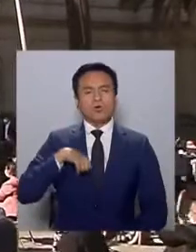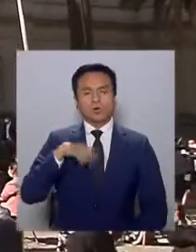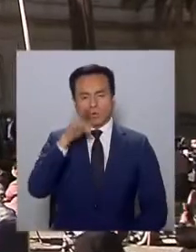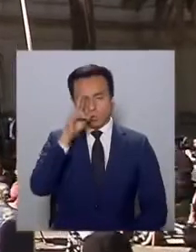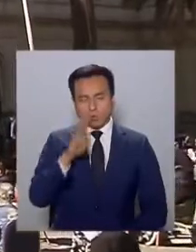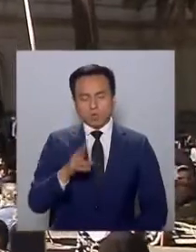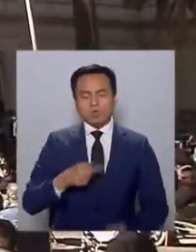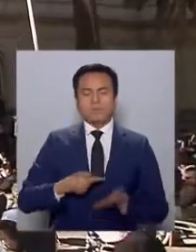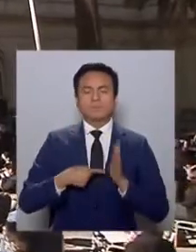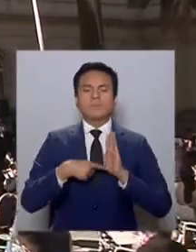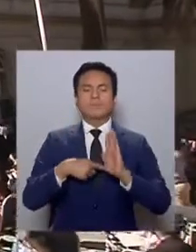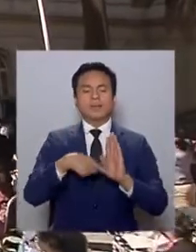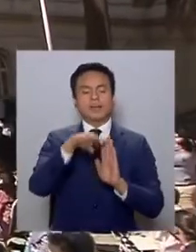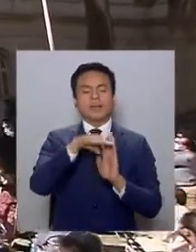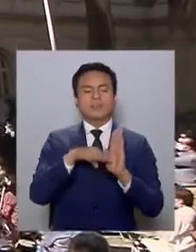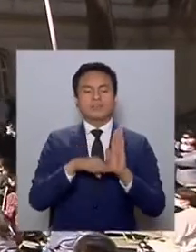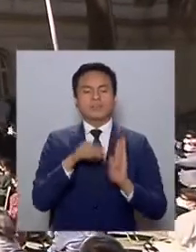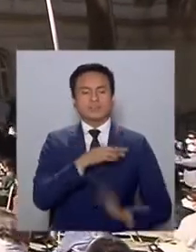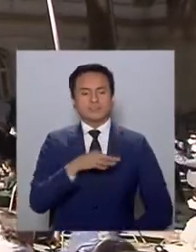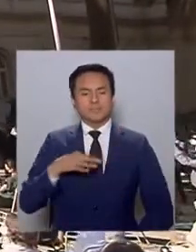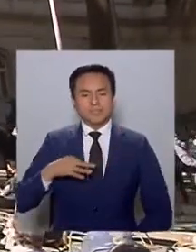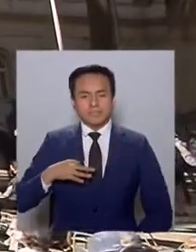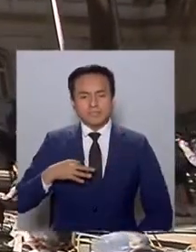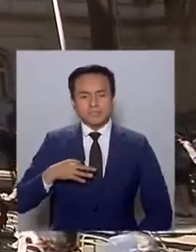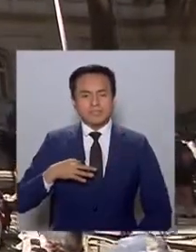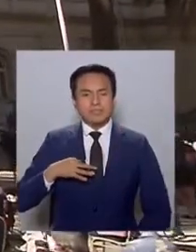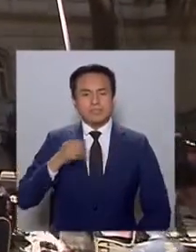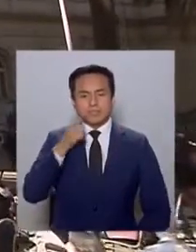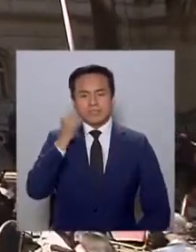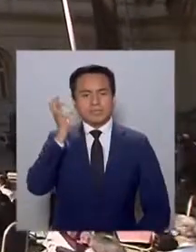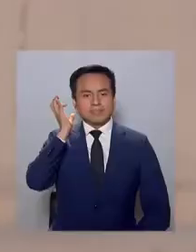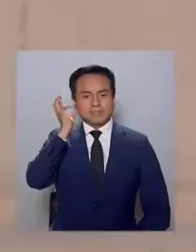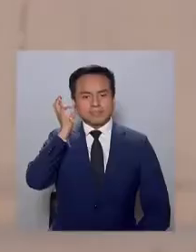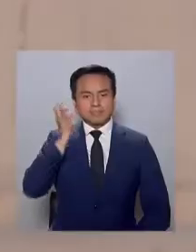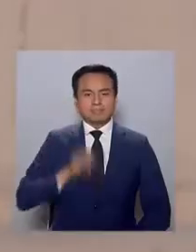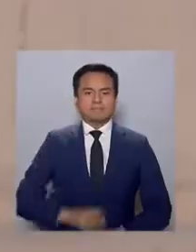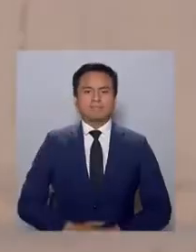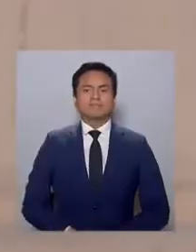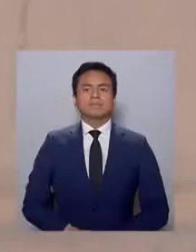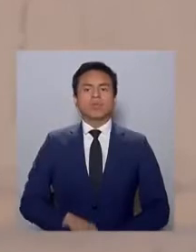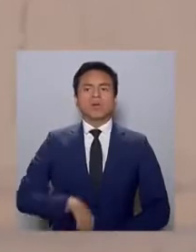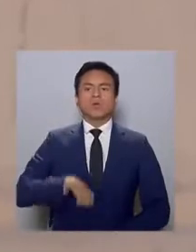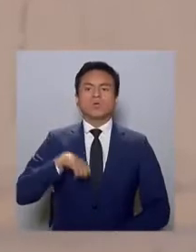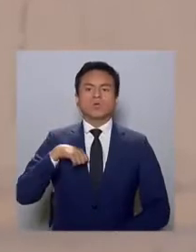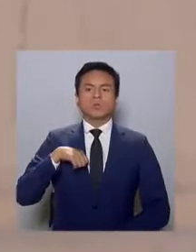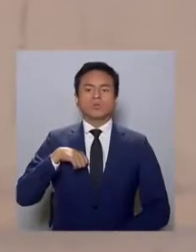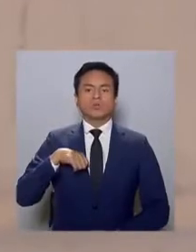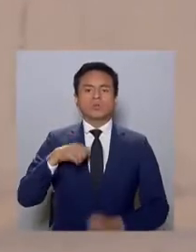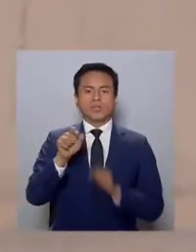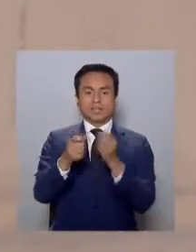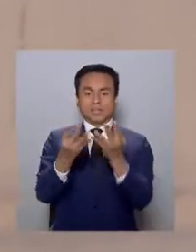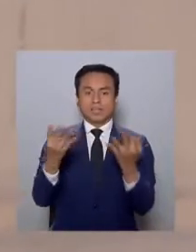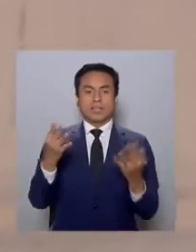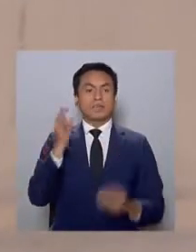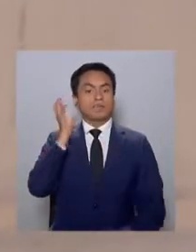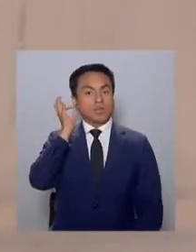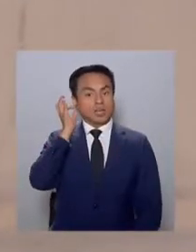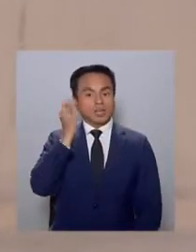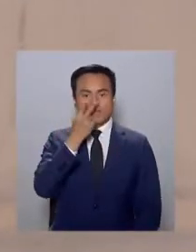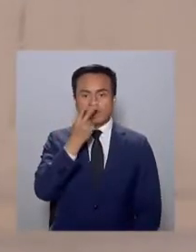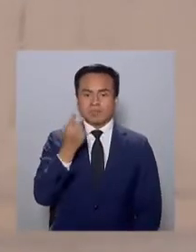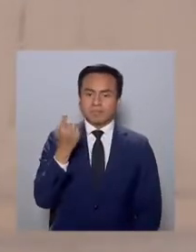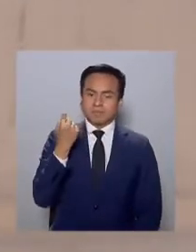honor haber presentado a todos estos ministros y ministras. Qué orgullo la cantidad de mujeres que veo detrás